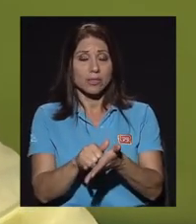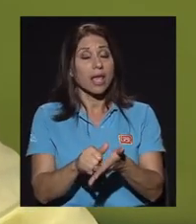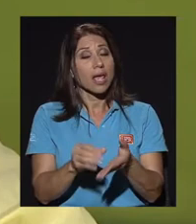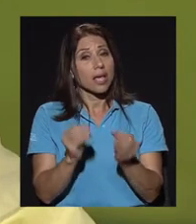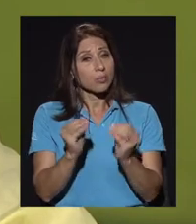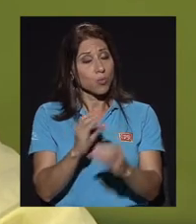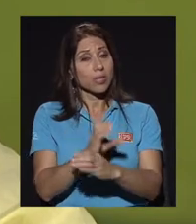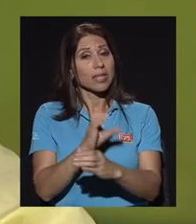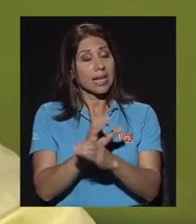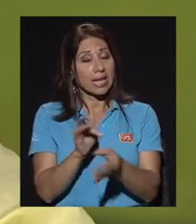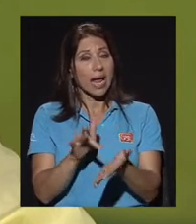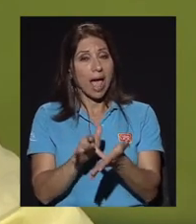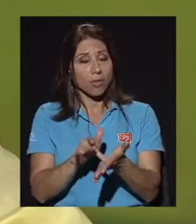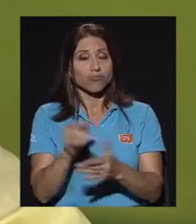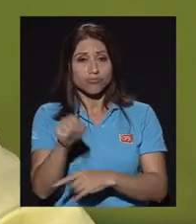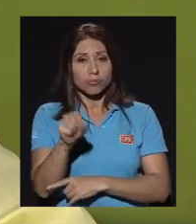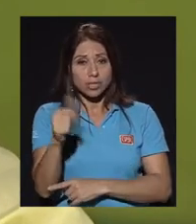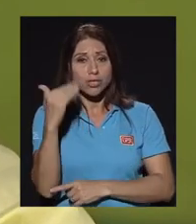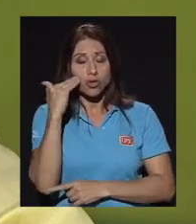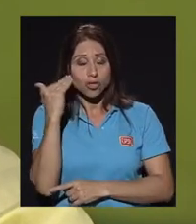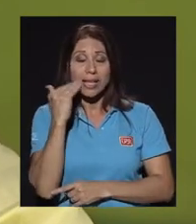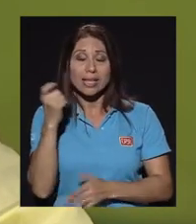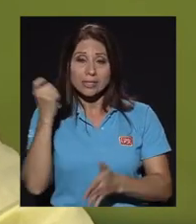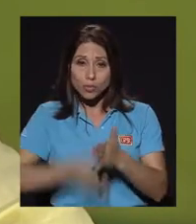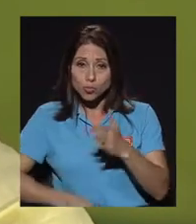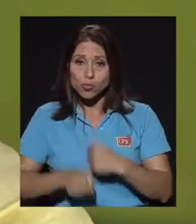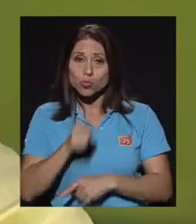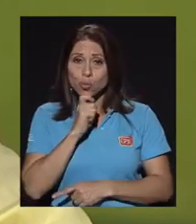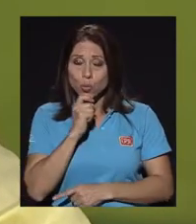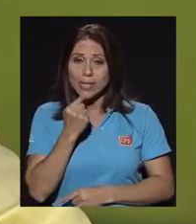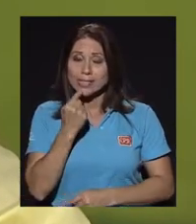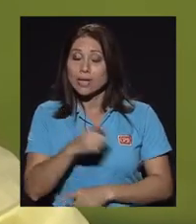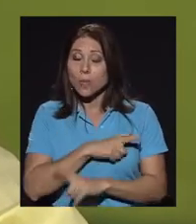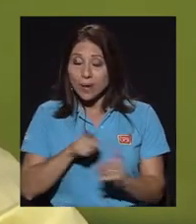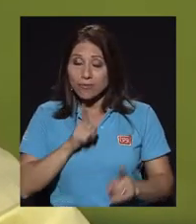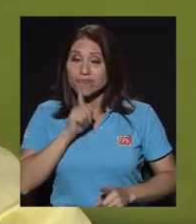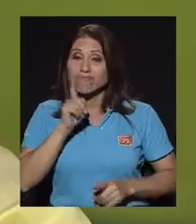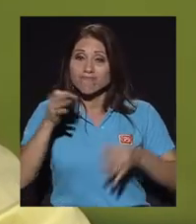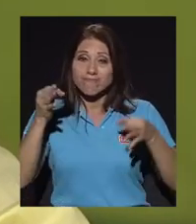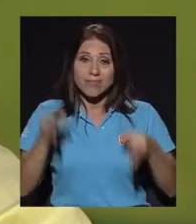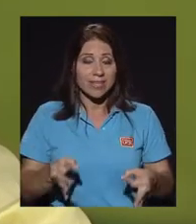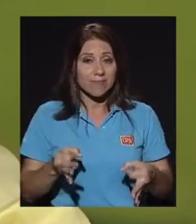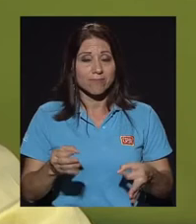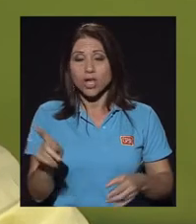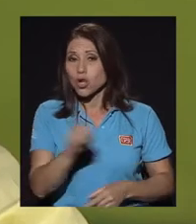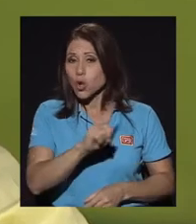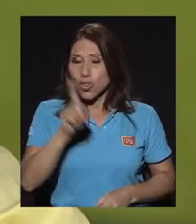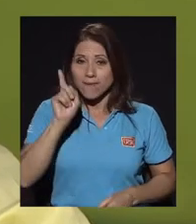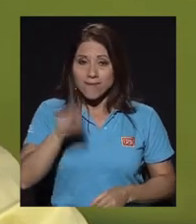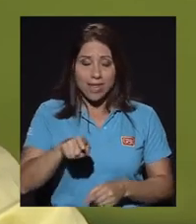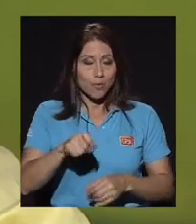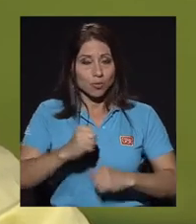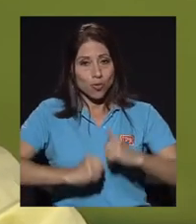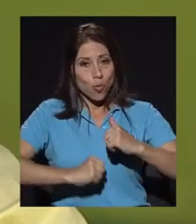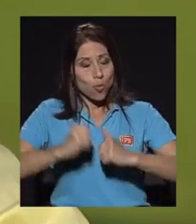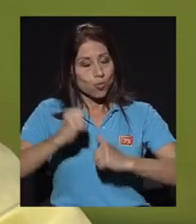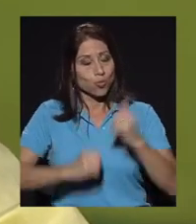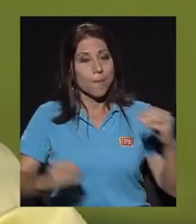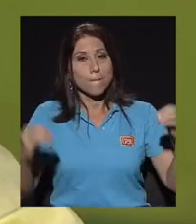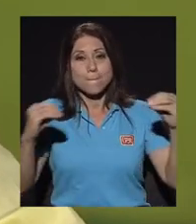En esto es muy delicado, sí, yo sé que es duro decirlo, pero definitivamente no debiéramos de tener